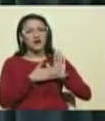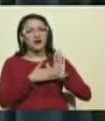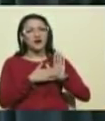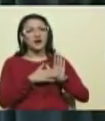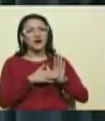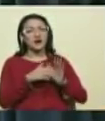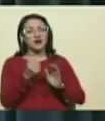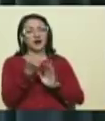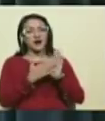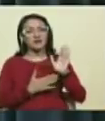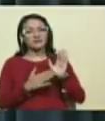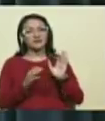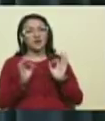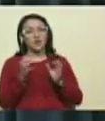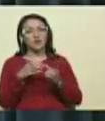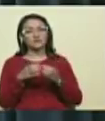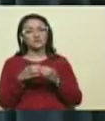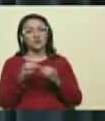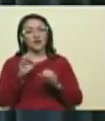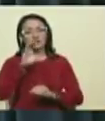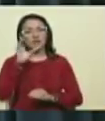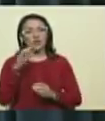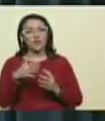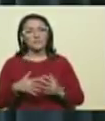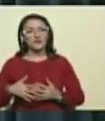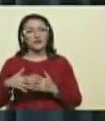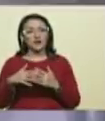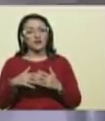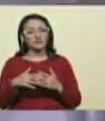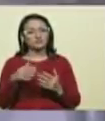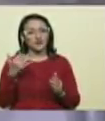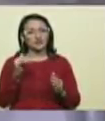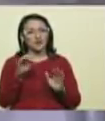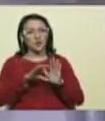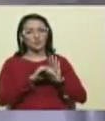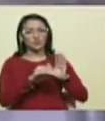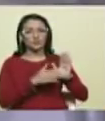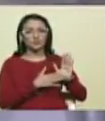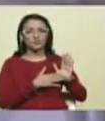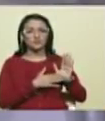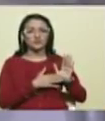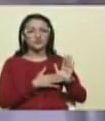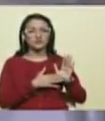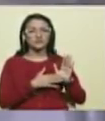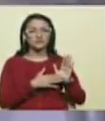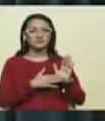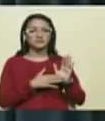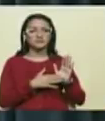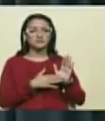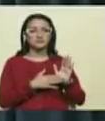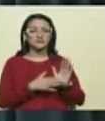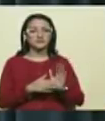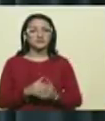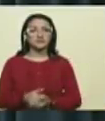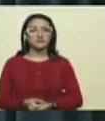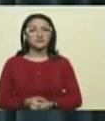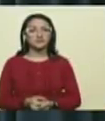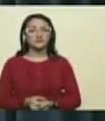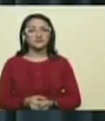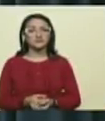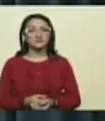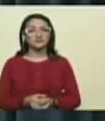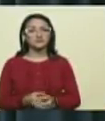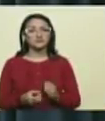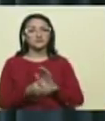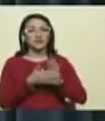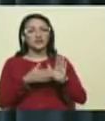Organización de Estados Americanos. Le pongo otro ejemplo, aquí está nuestra Constitución. Si hay una ley o un decreto del presidente de la República